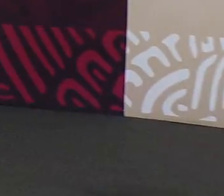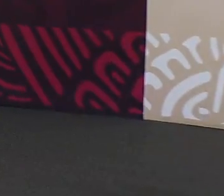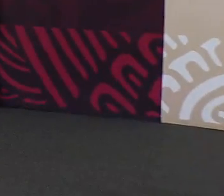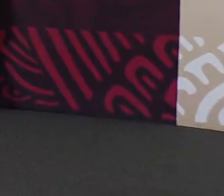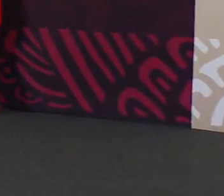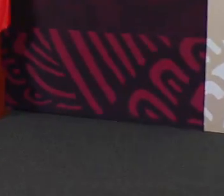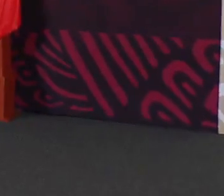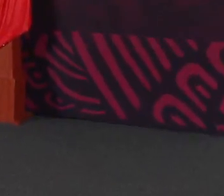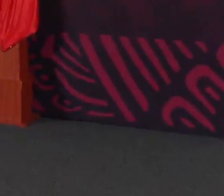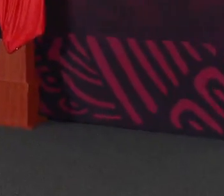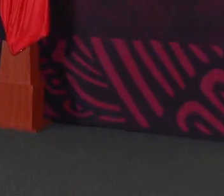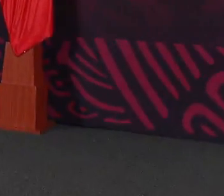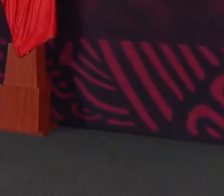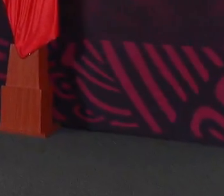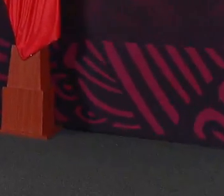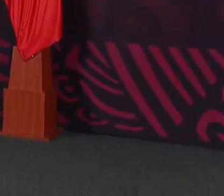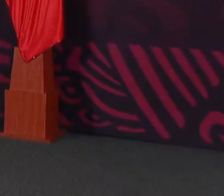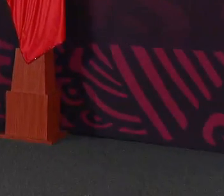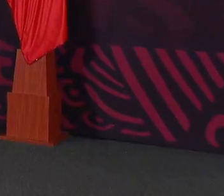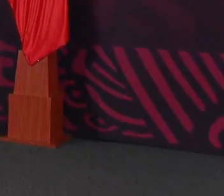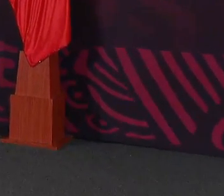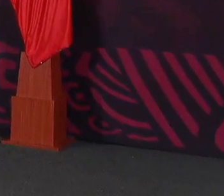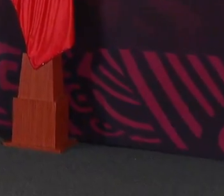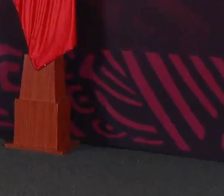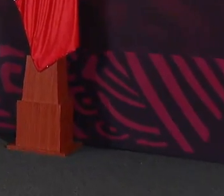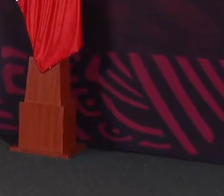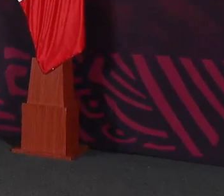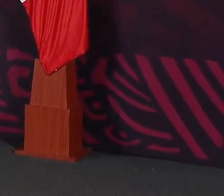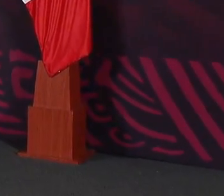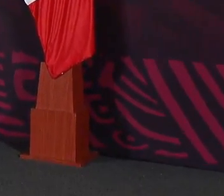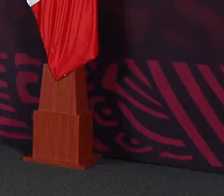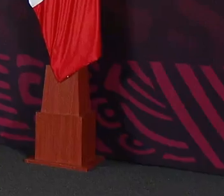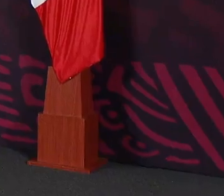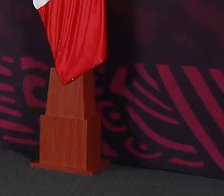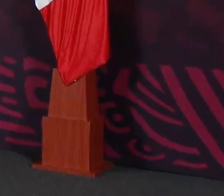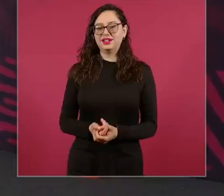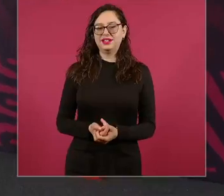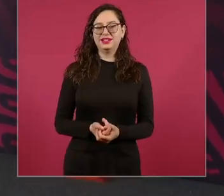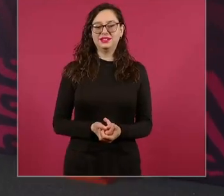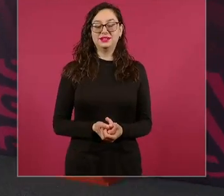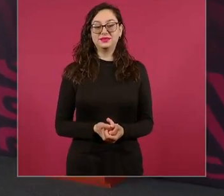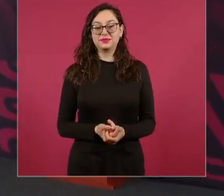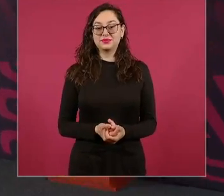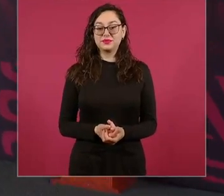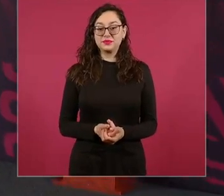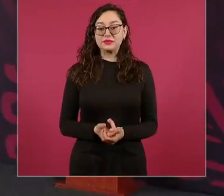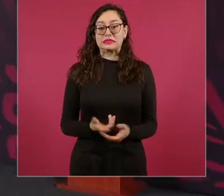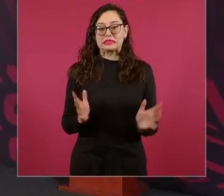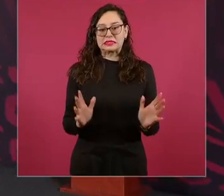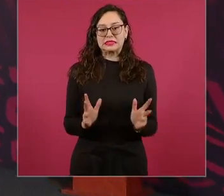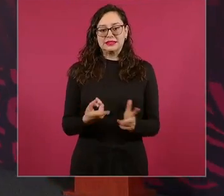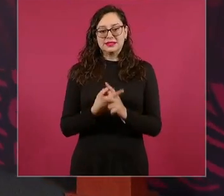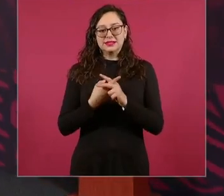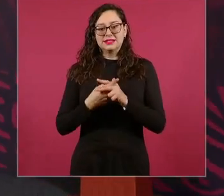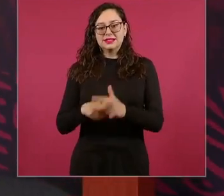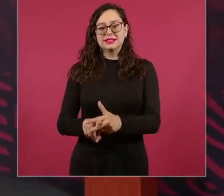Mucho ánimo, se nos hizo un poco tarde porque